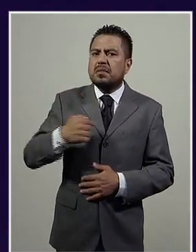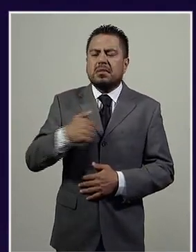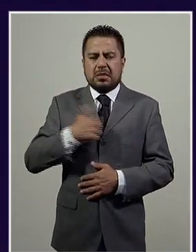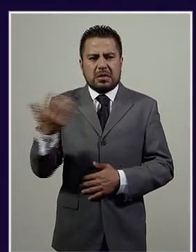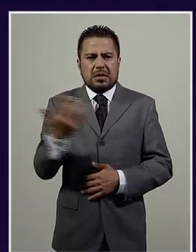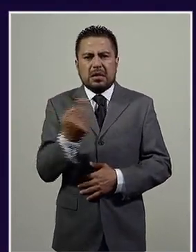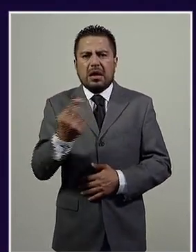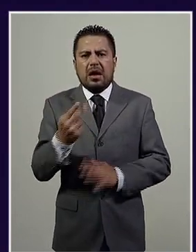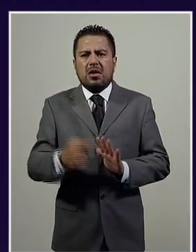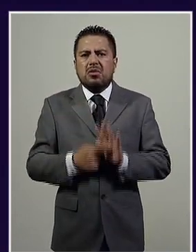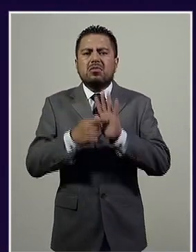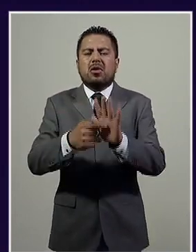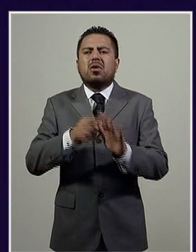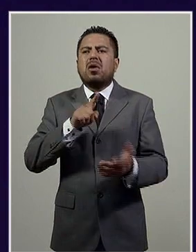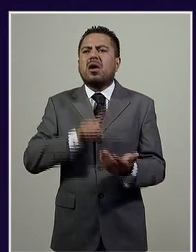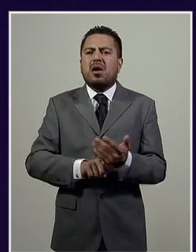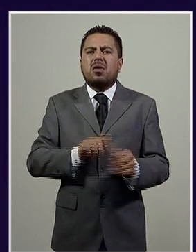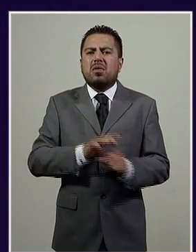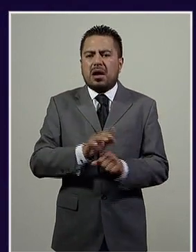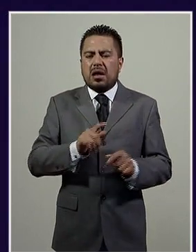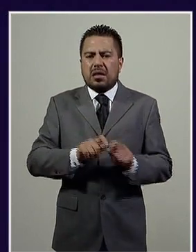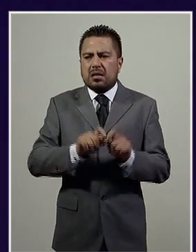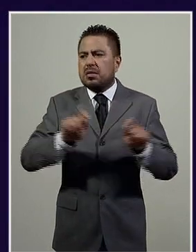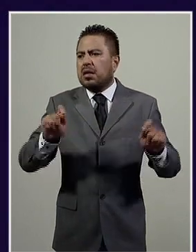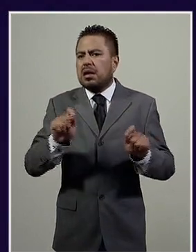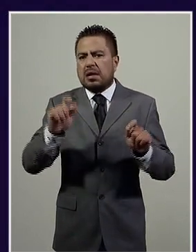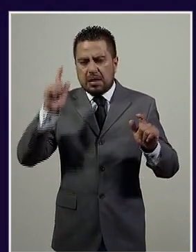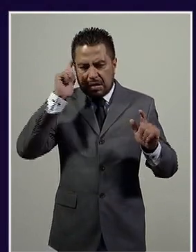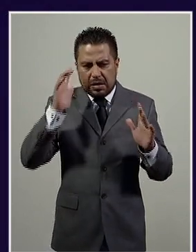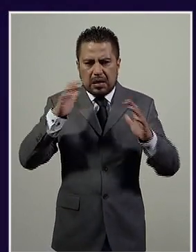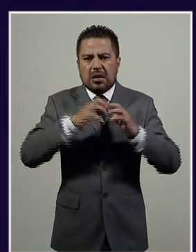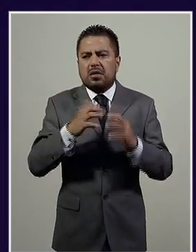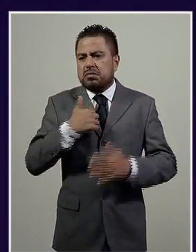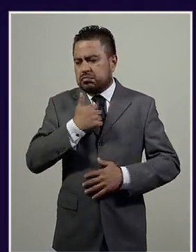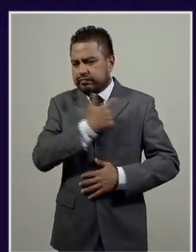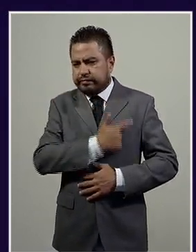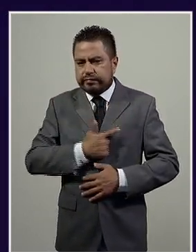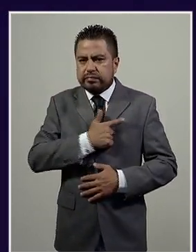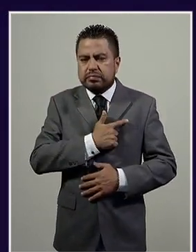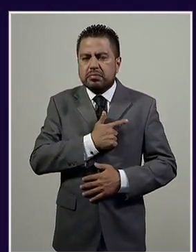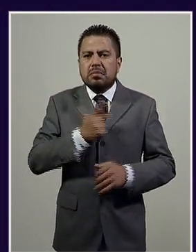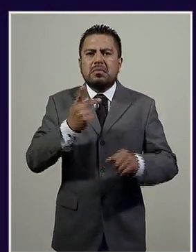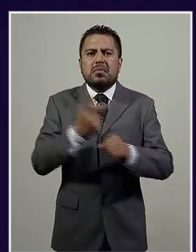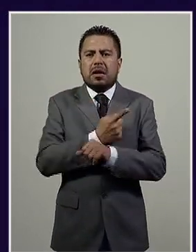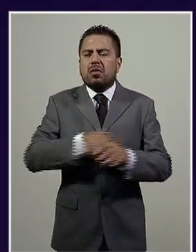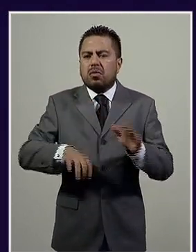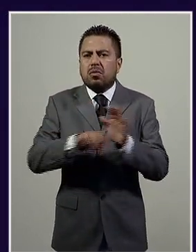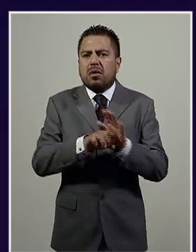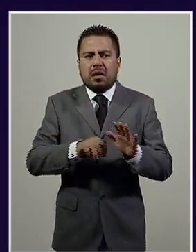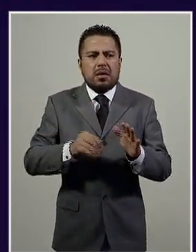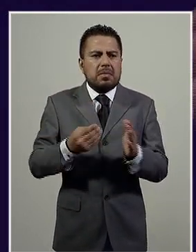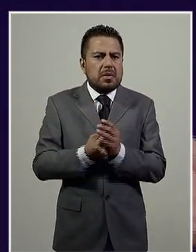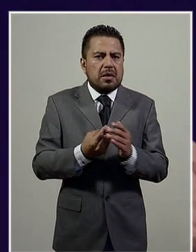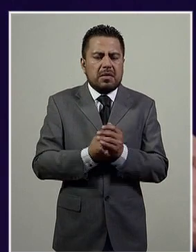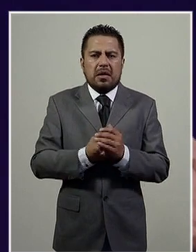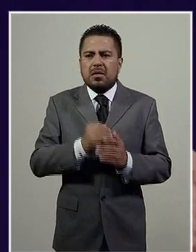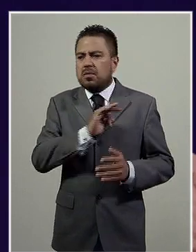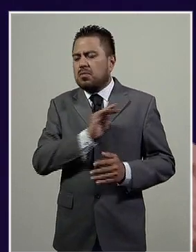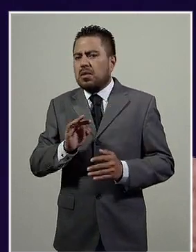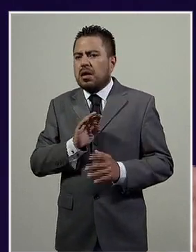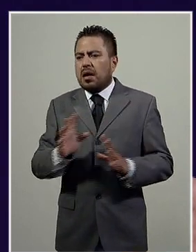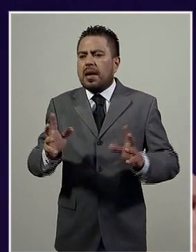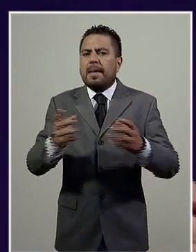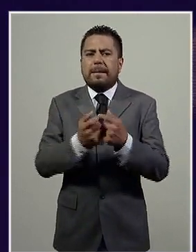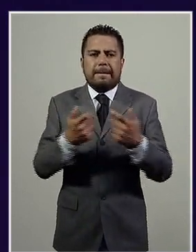que mostrar lo que tengo entre la tela y mi cabeza, con muchísimo gusto me pasan a un cuarto privado donde estemos